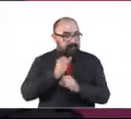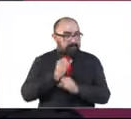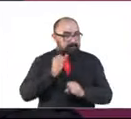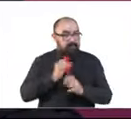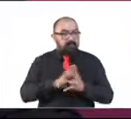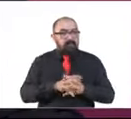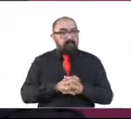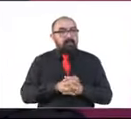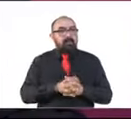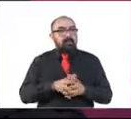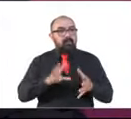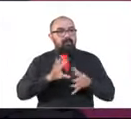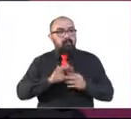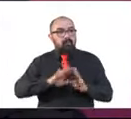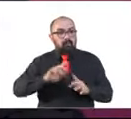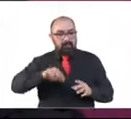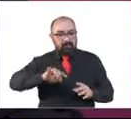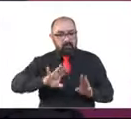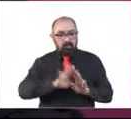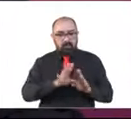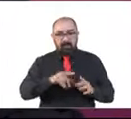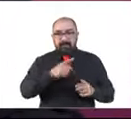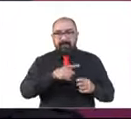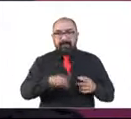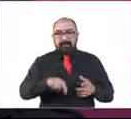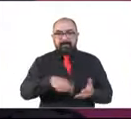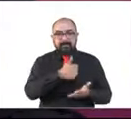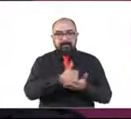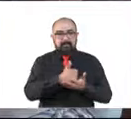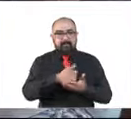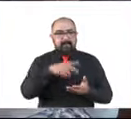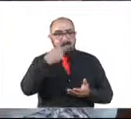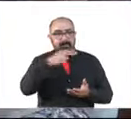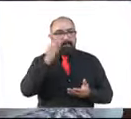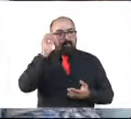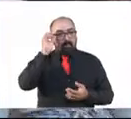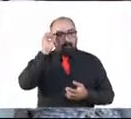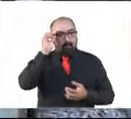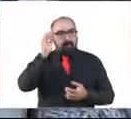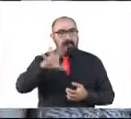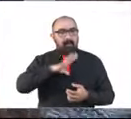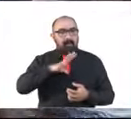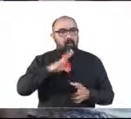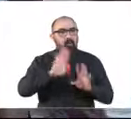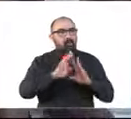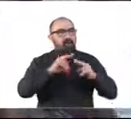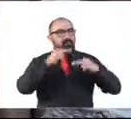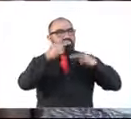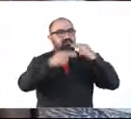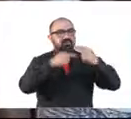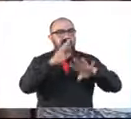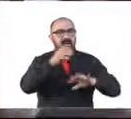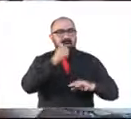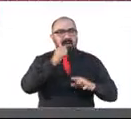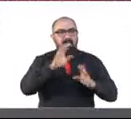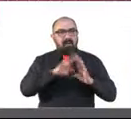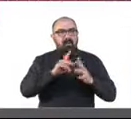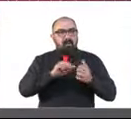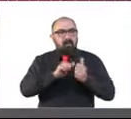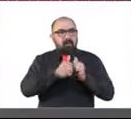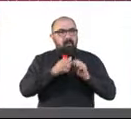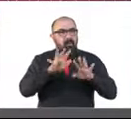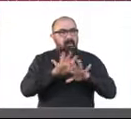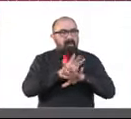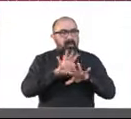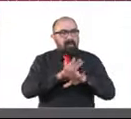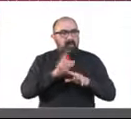zona metropolitana del Valle de México. Aquí los problemas de calidad del aire se agudizaron muchísimo a finales de